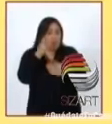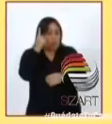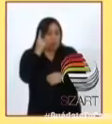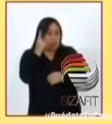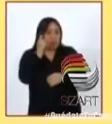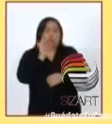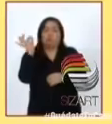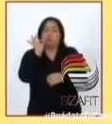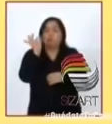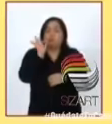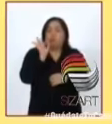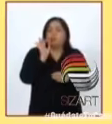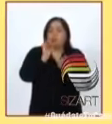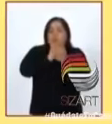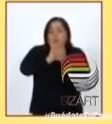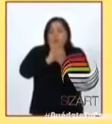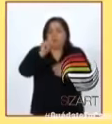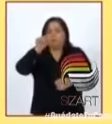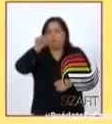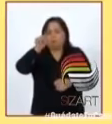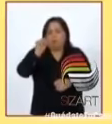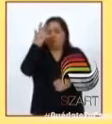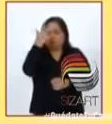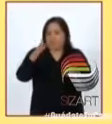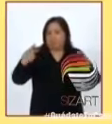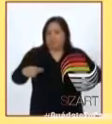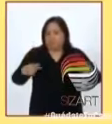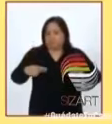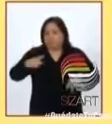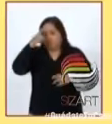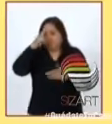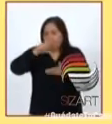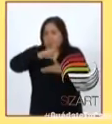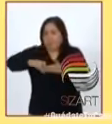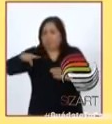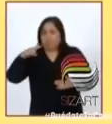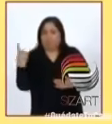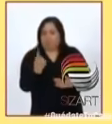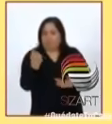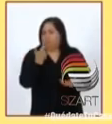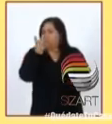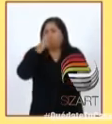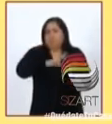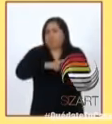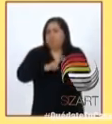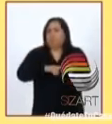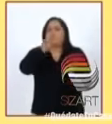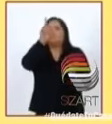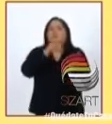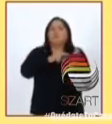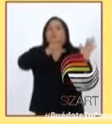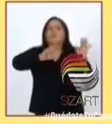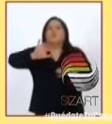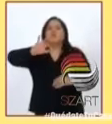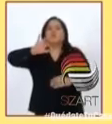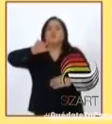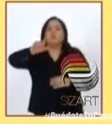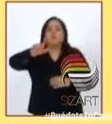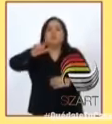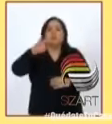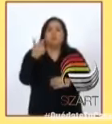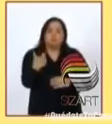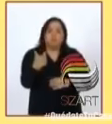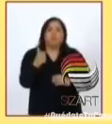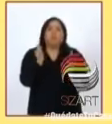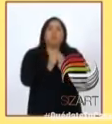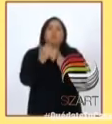Se organiza una tanda de 10 personas para comprar un electrodoméstico que cuesta $2,857 pesos